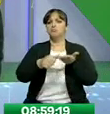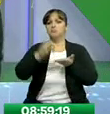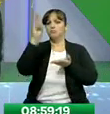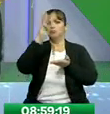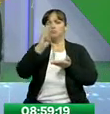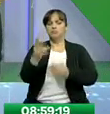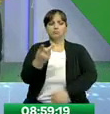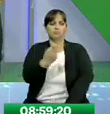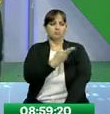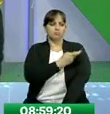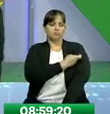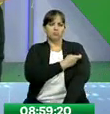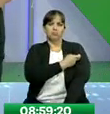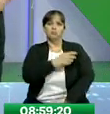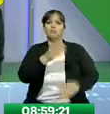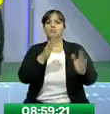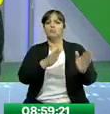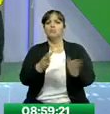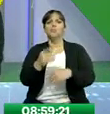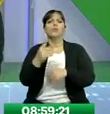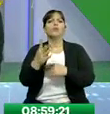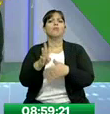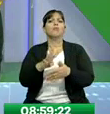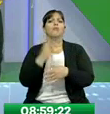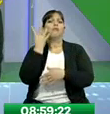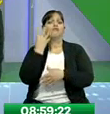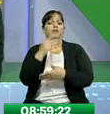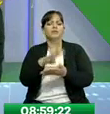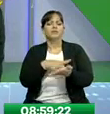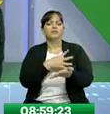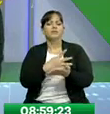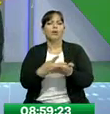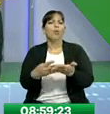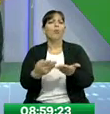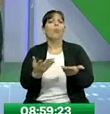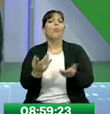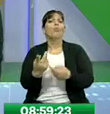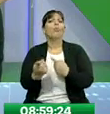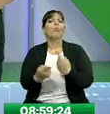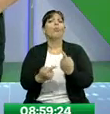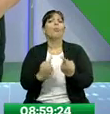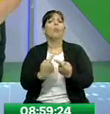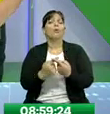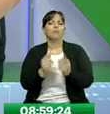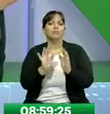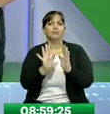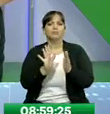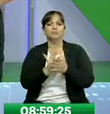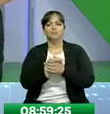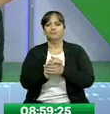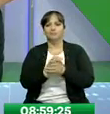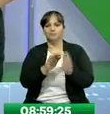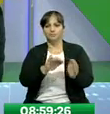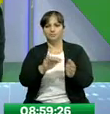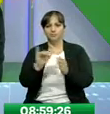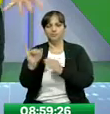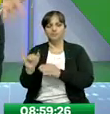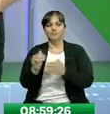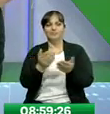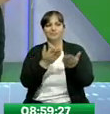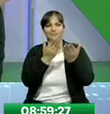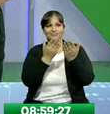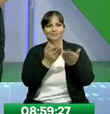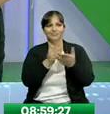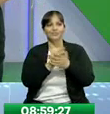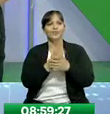vacunación contra este virus ahora vamos a amenazarnos con adriana méndez ella nos va a decir en qué punto de la urbe se encuentra y cuál es la